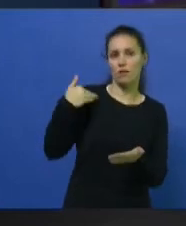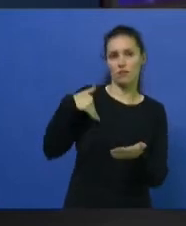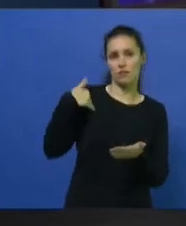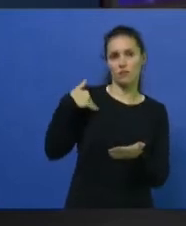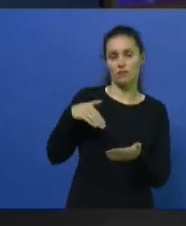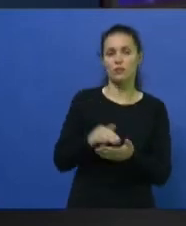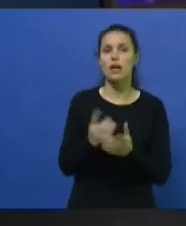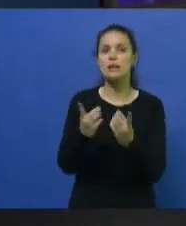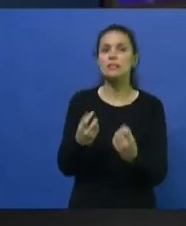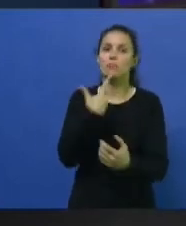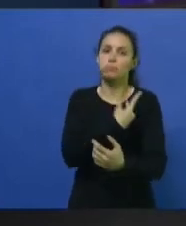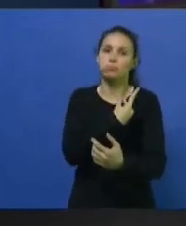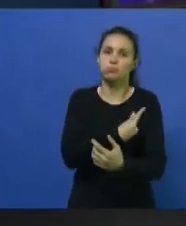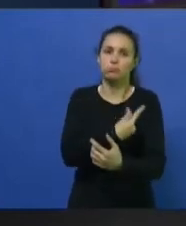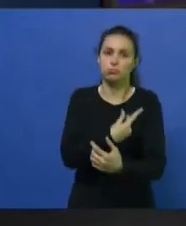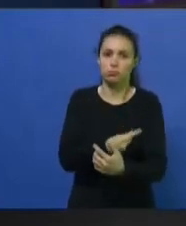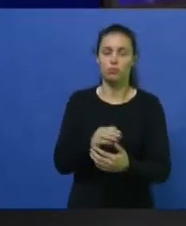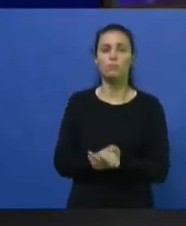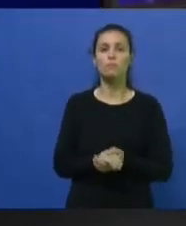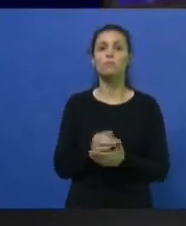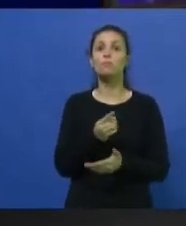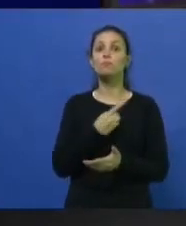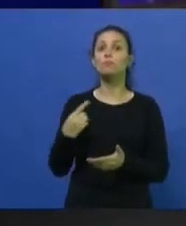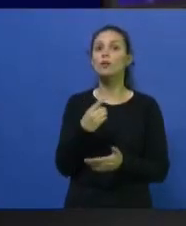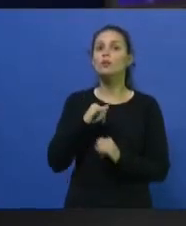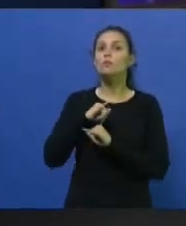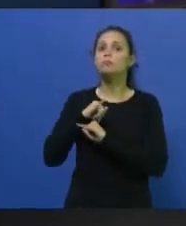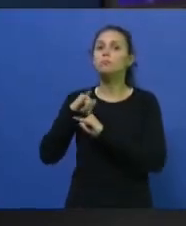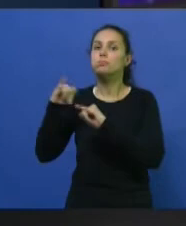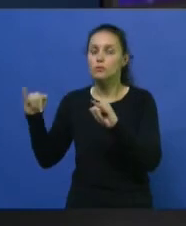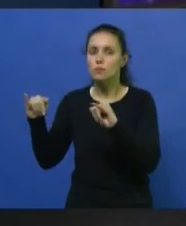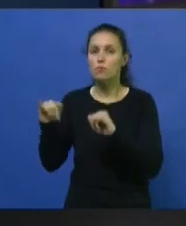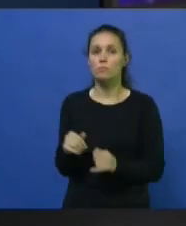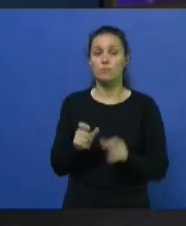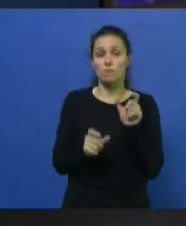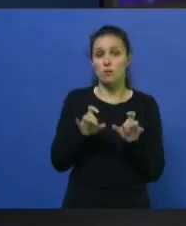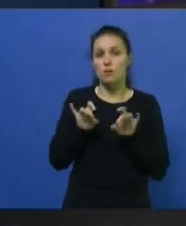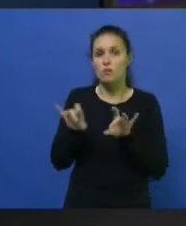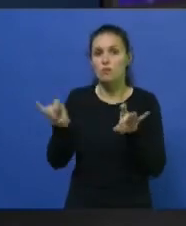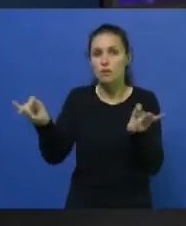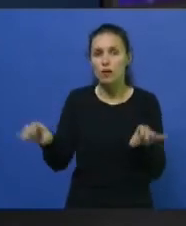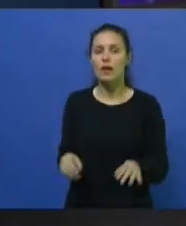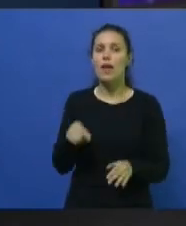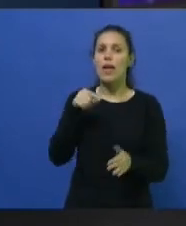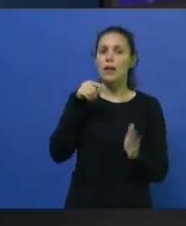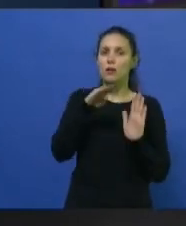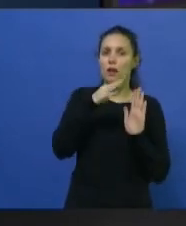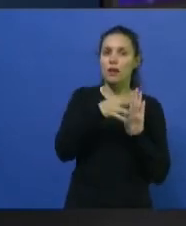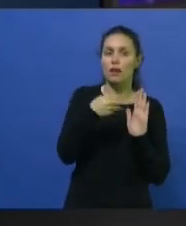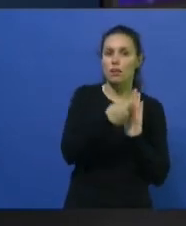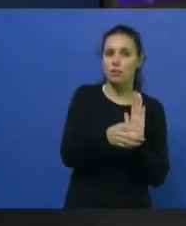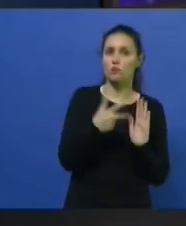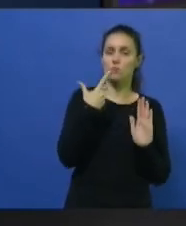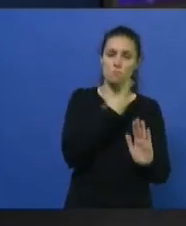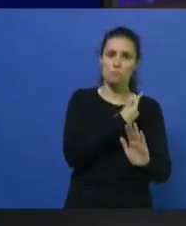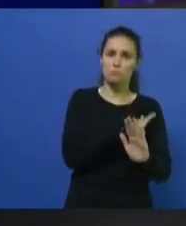esta vacuna por un lado promocionamos todo el tiempo y de muy buena manera porque lo dicen los infectólogos la necesidad de cumplir con el calendario de vacunación